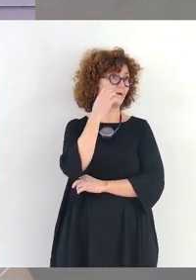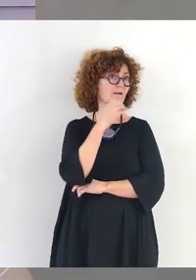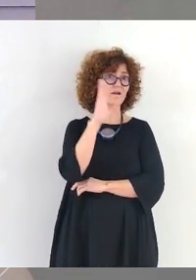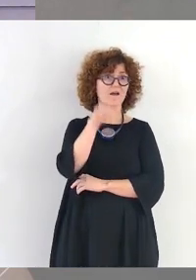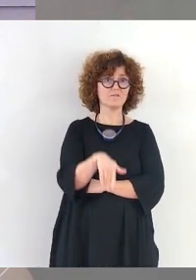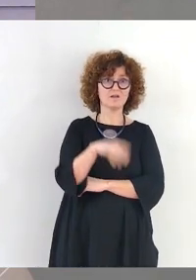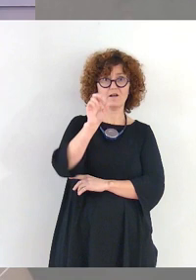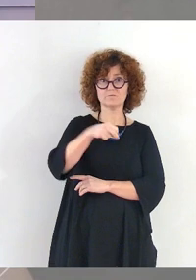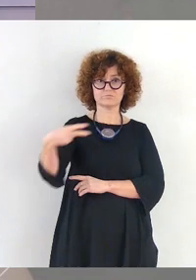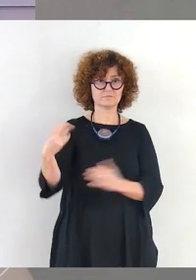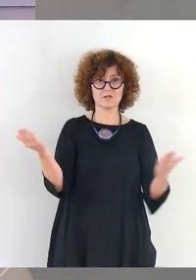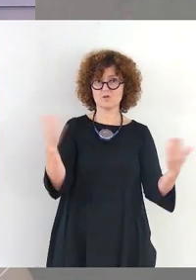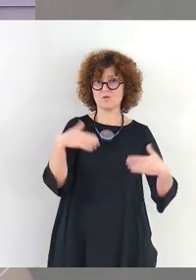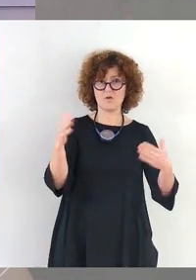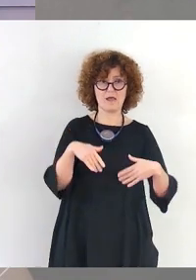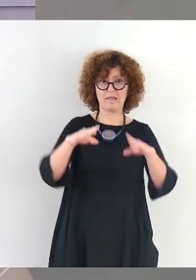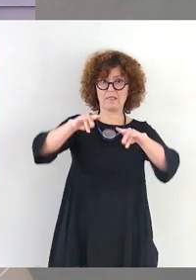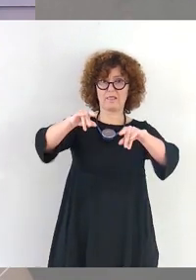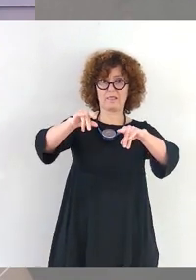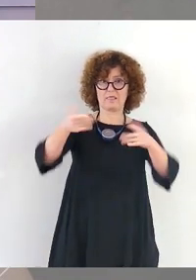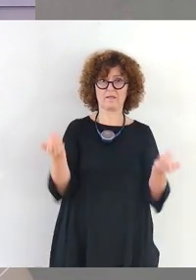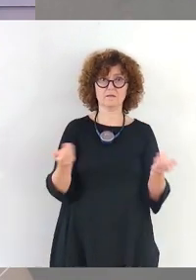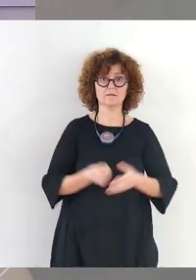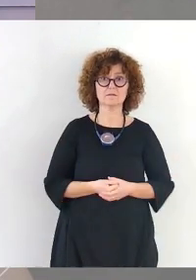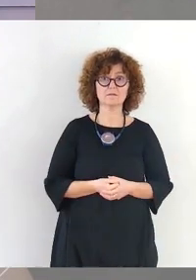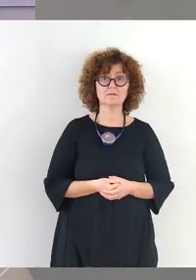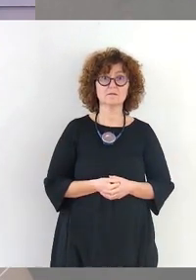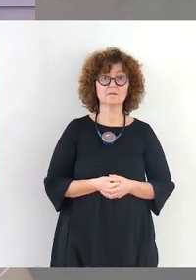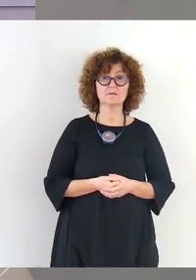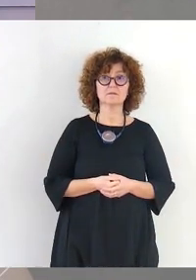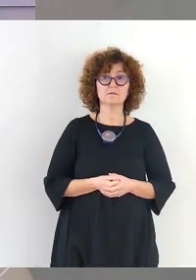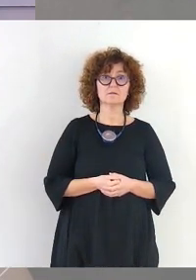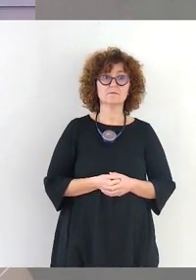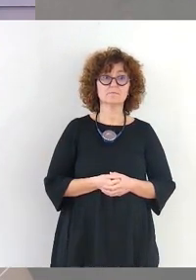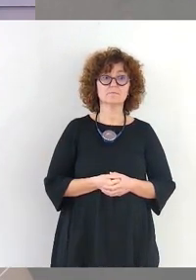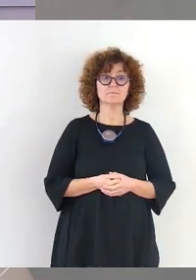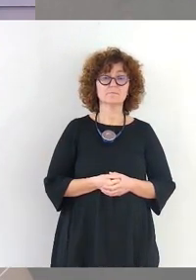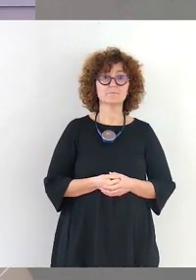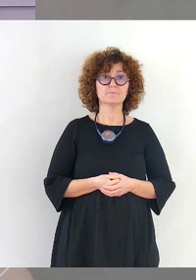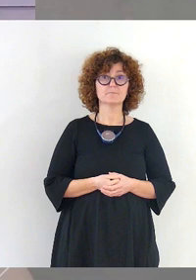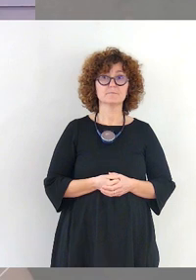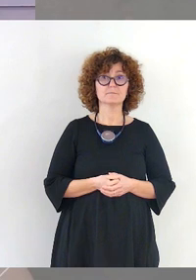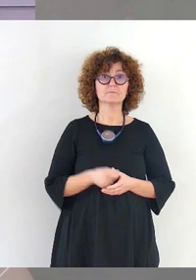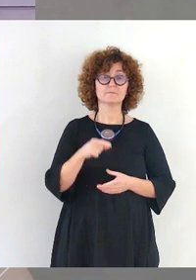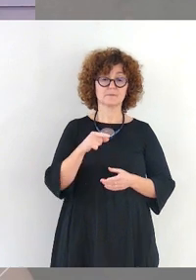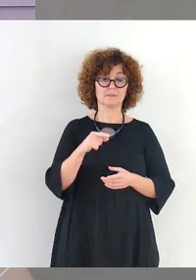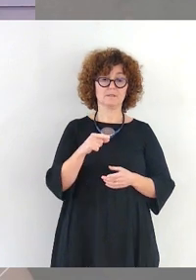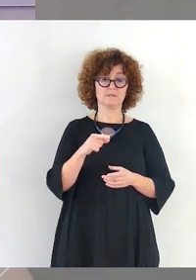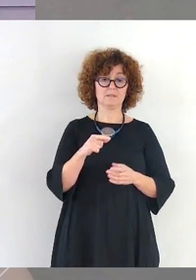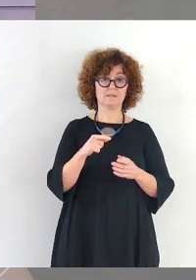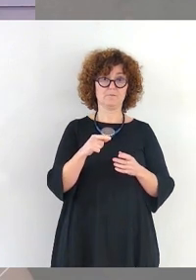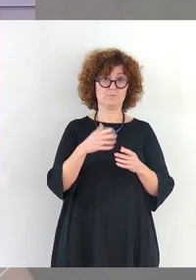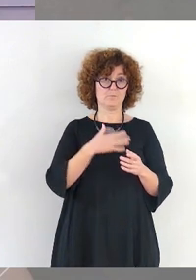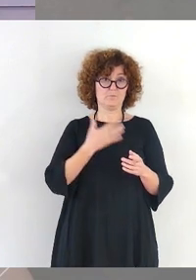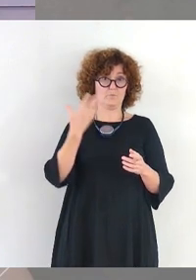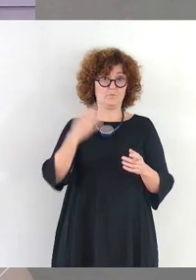si no va seguida de la propuesta de medidas y la propuesta de de de aumentar o de asegurar una renta